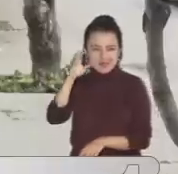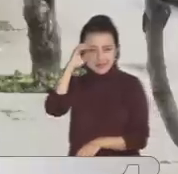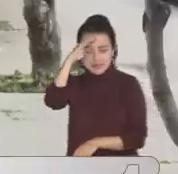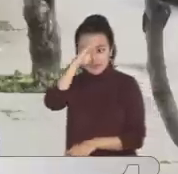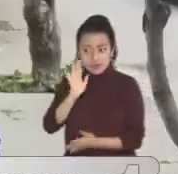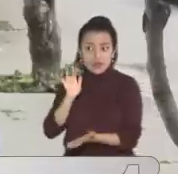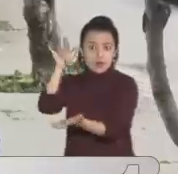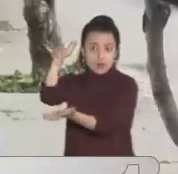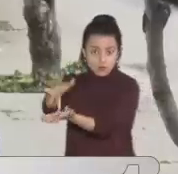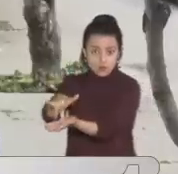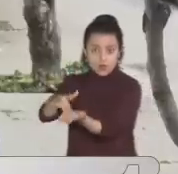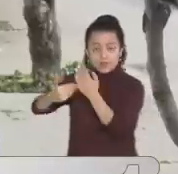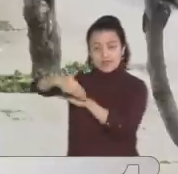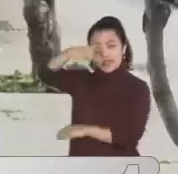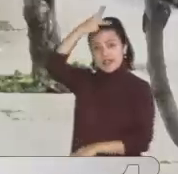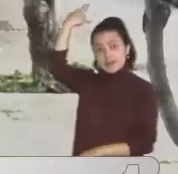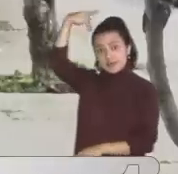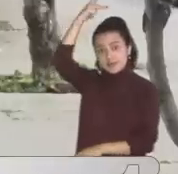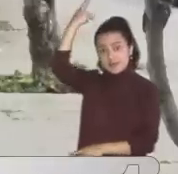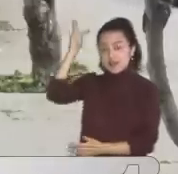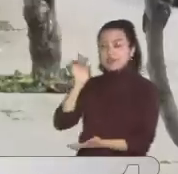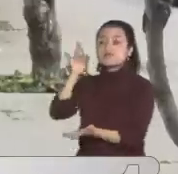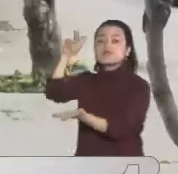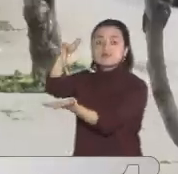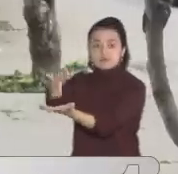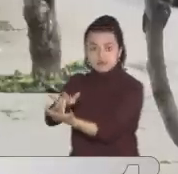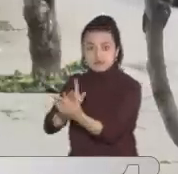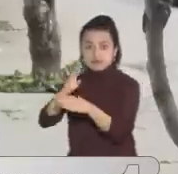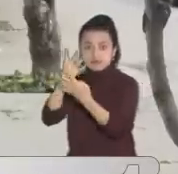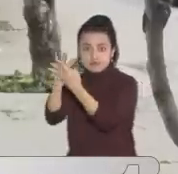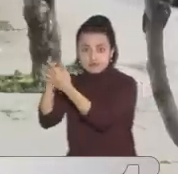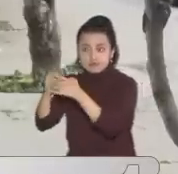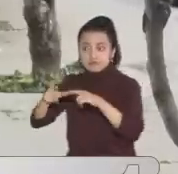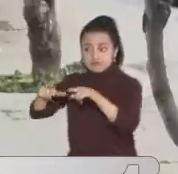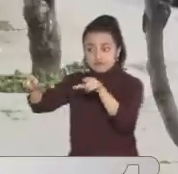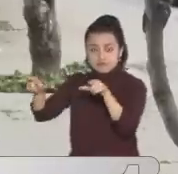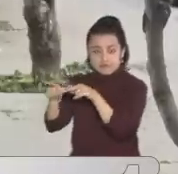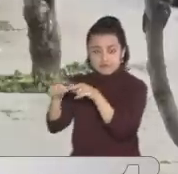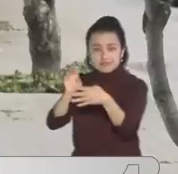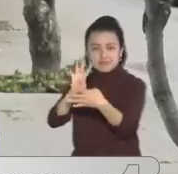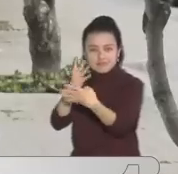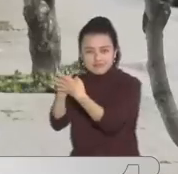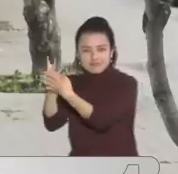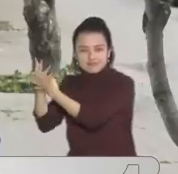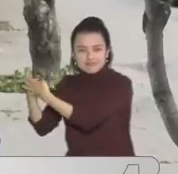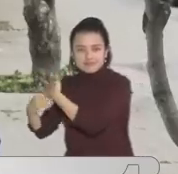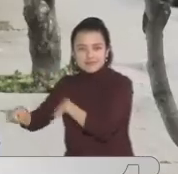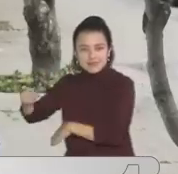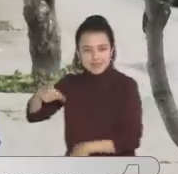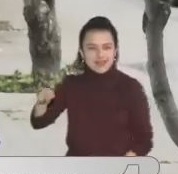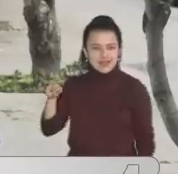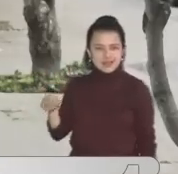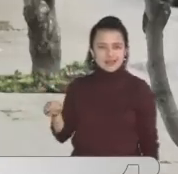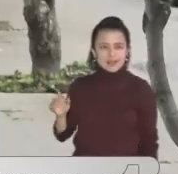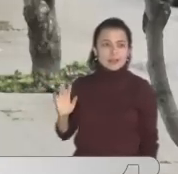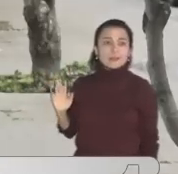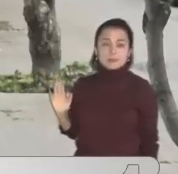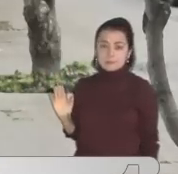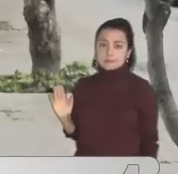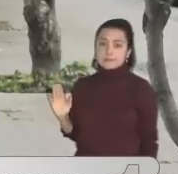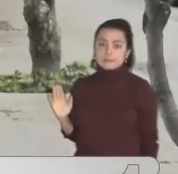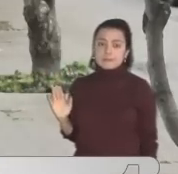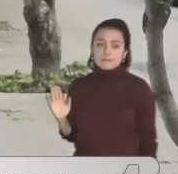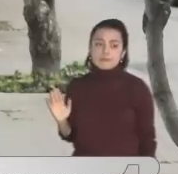se reunieron con algunos miembros extraditables en la cárcel La Picota para ofrecer, en el caso del hermano de Gustavo Petro, un